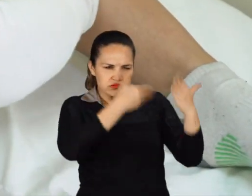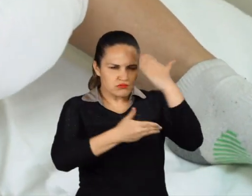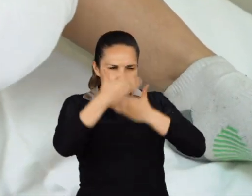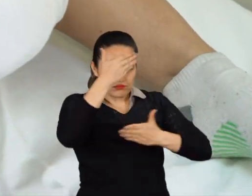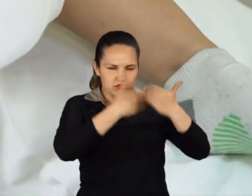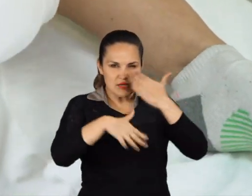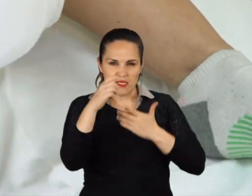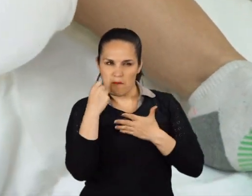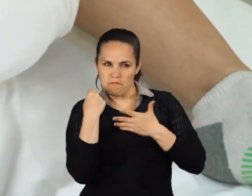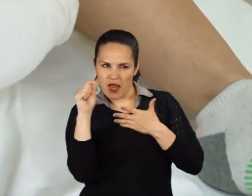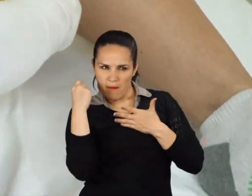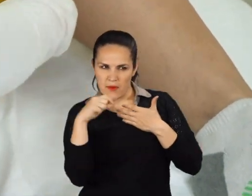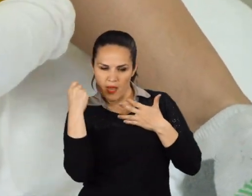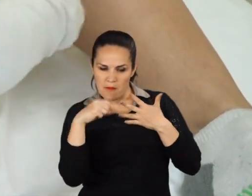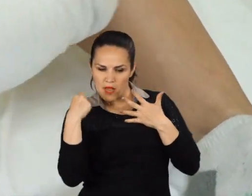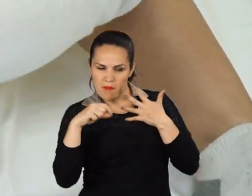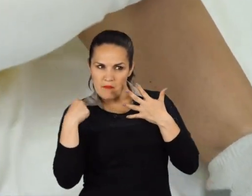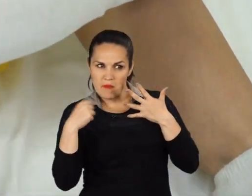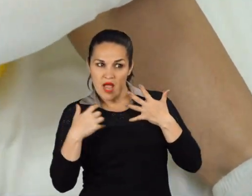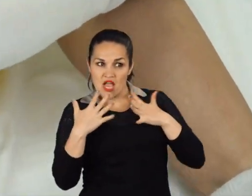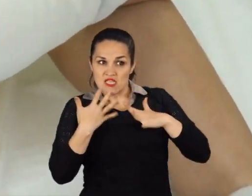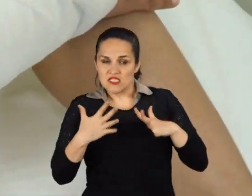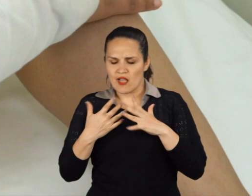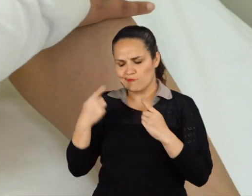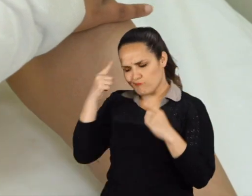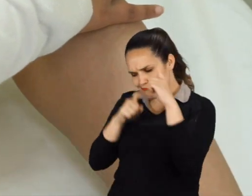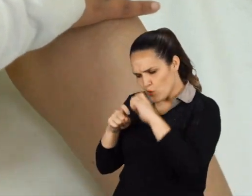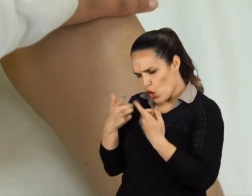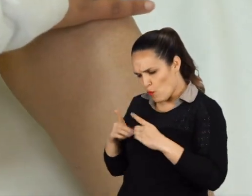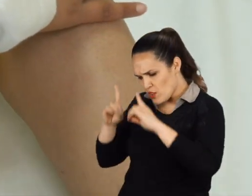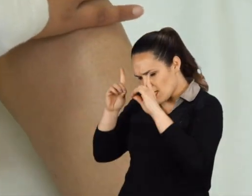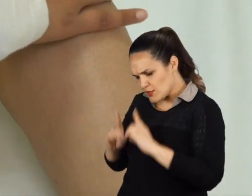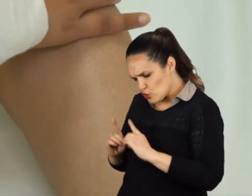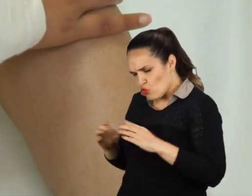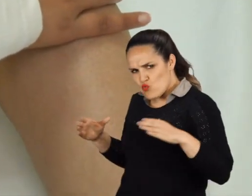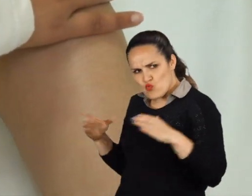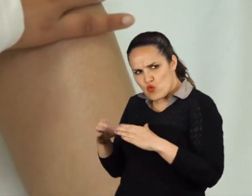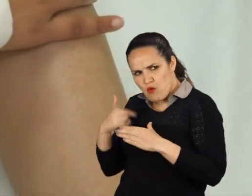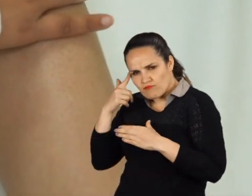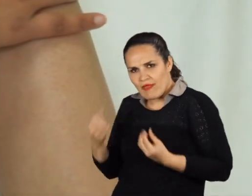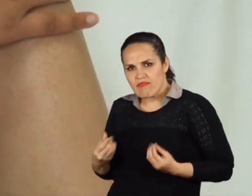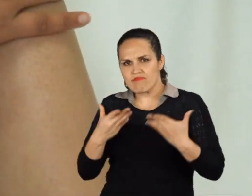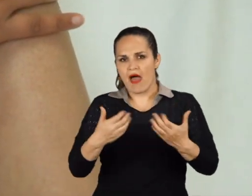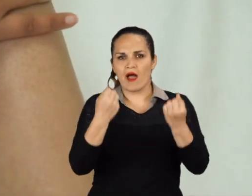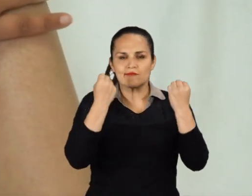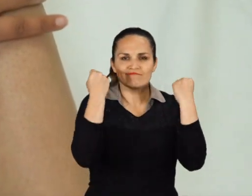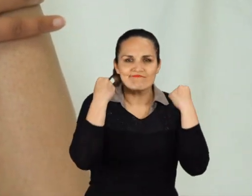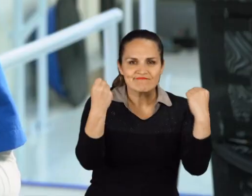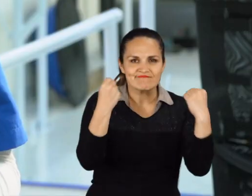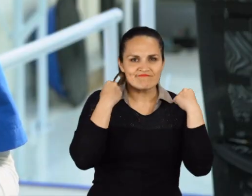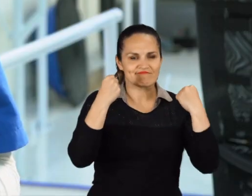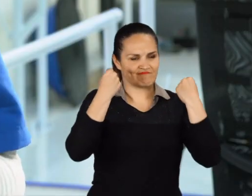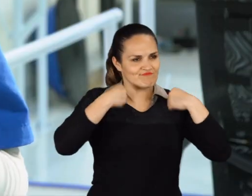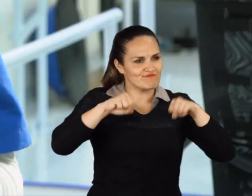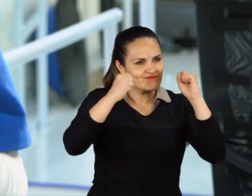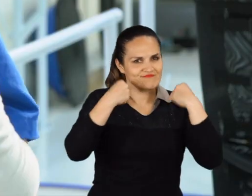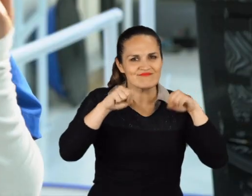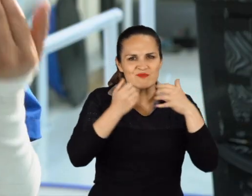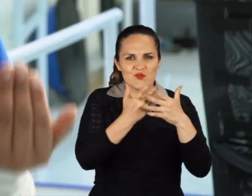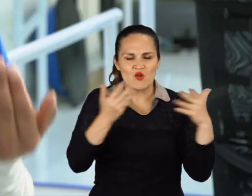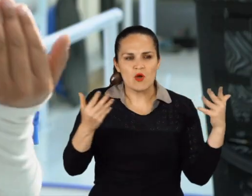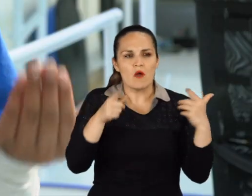Cuando realizamos esa valoración, determinamos ya los objetivos que vamos a plantear desde el área de fisioterapia. Lo que queremos trabajar nosotros